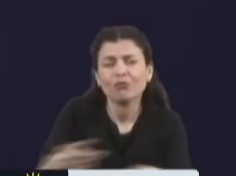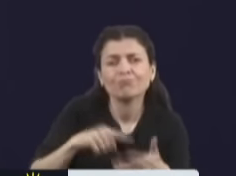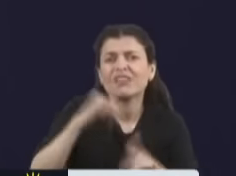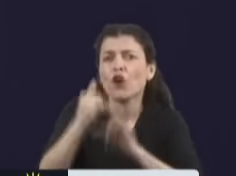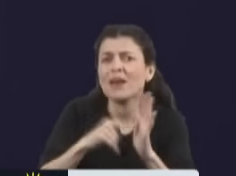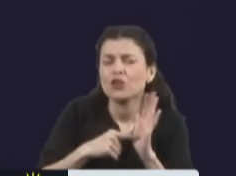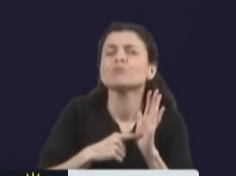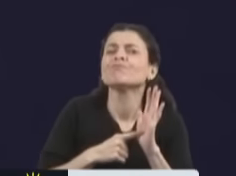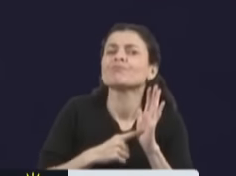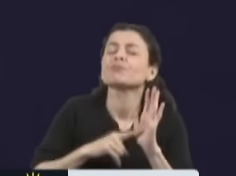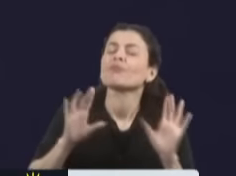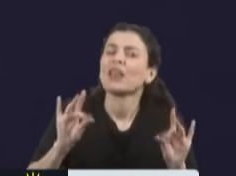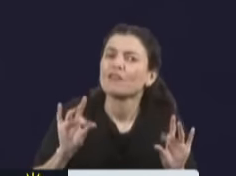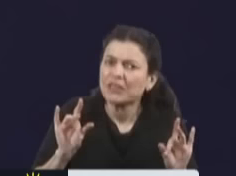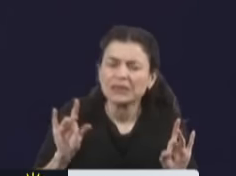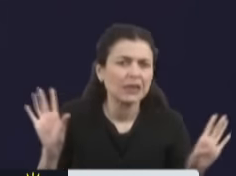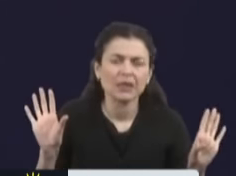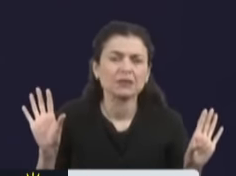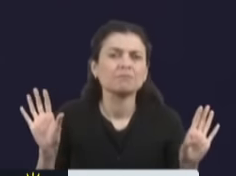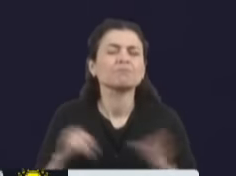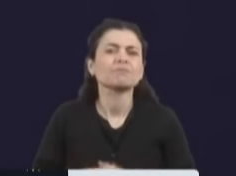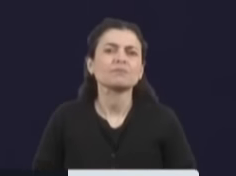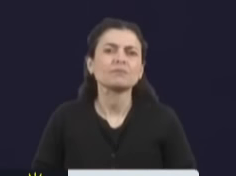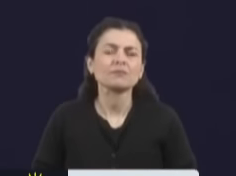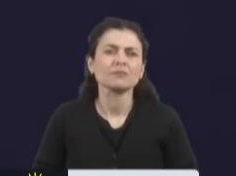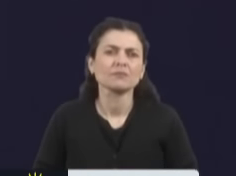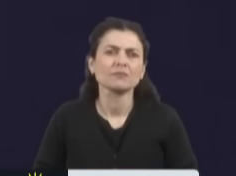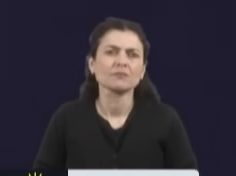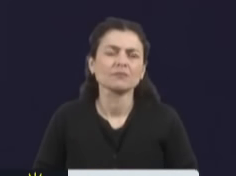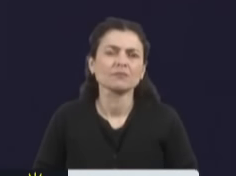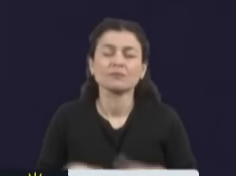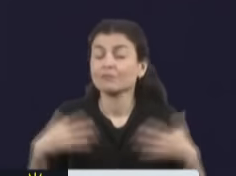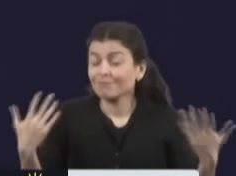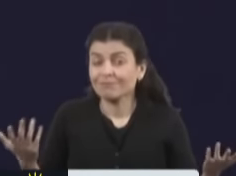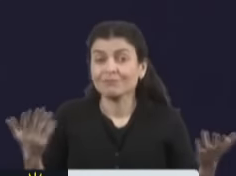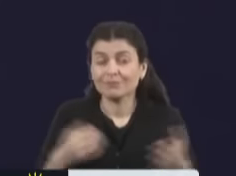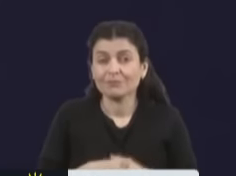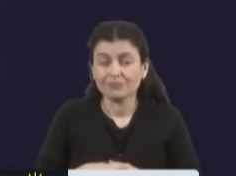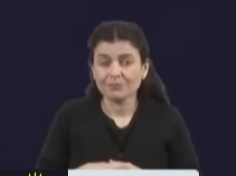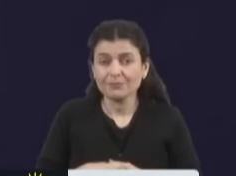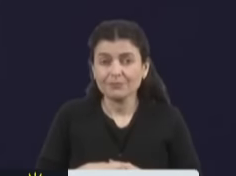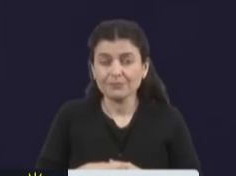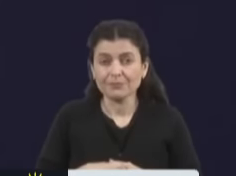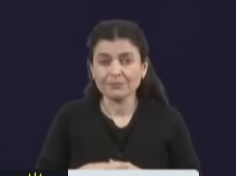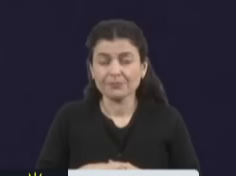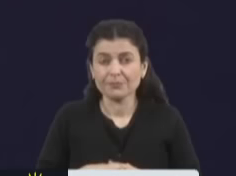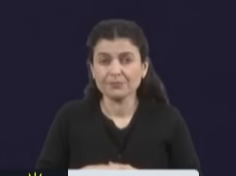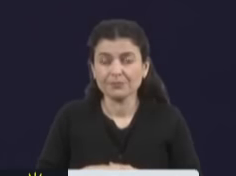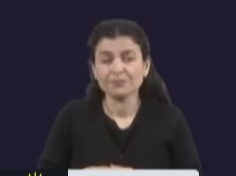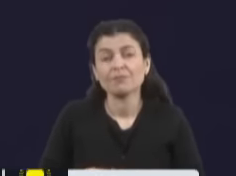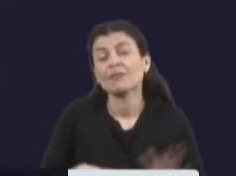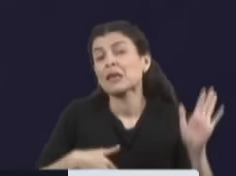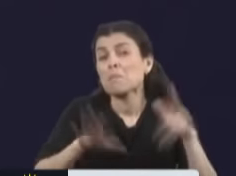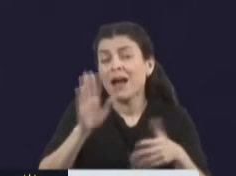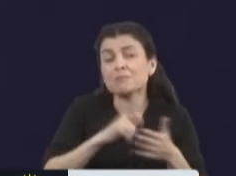esto incluso eh es respuesta también para la particular el particular ejemplo que pusiste con